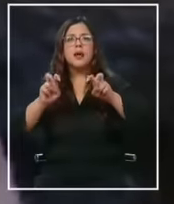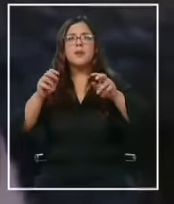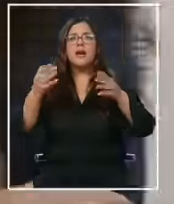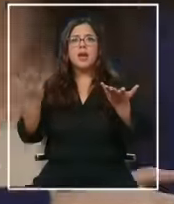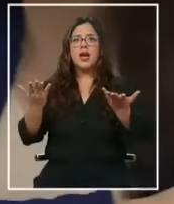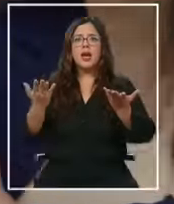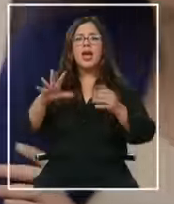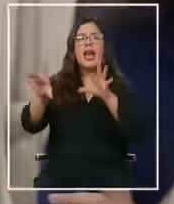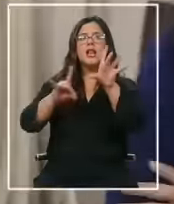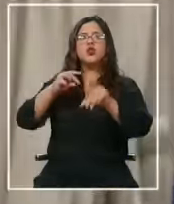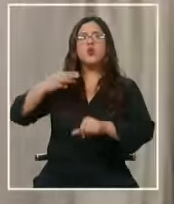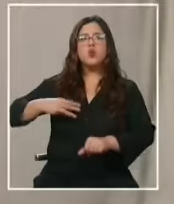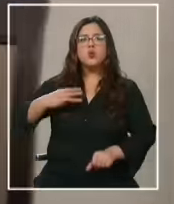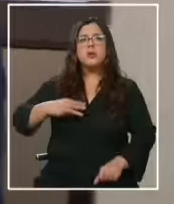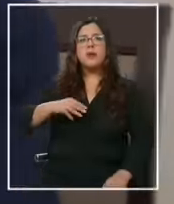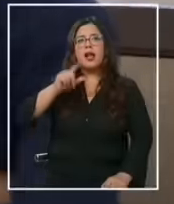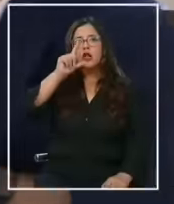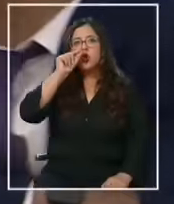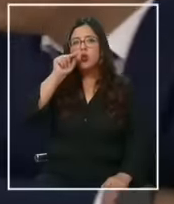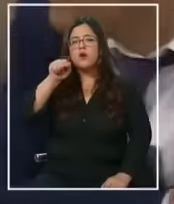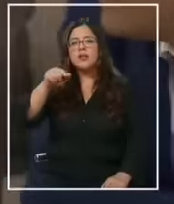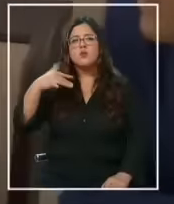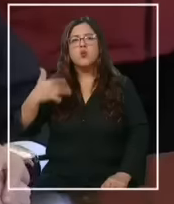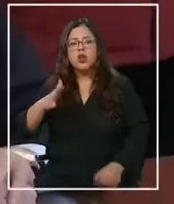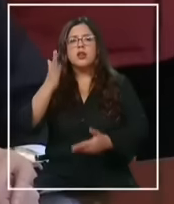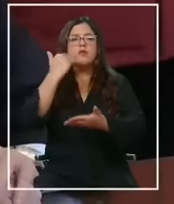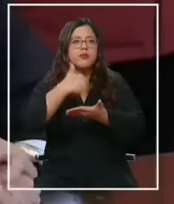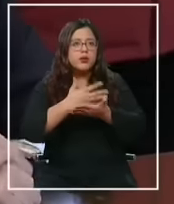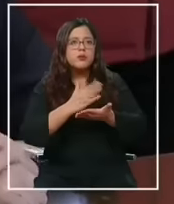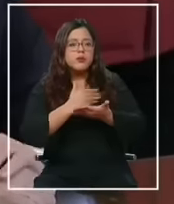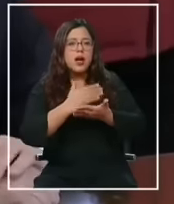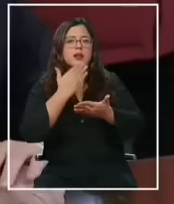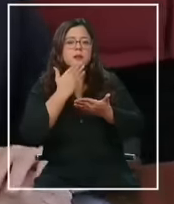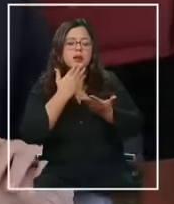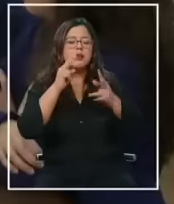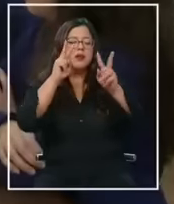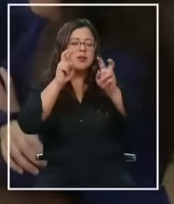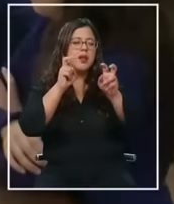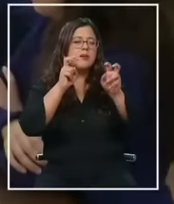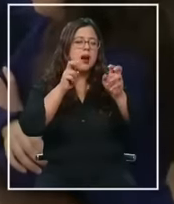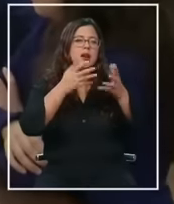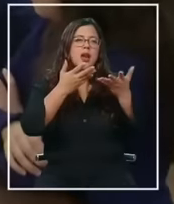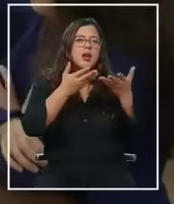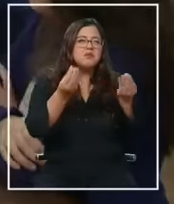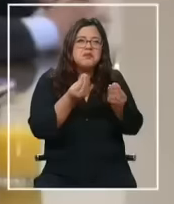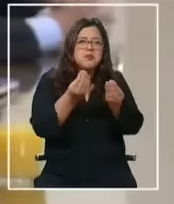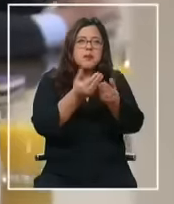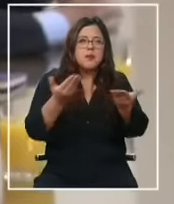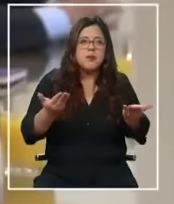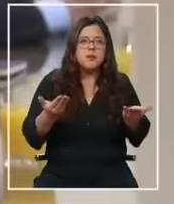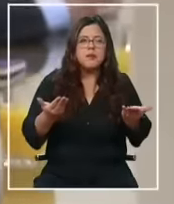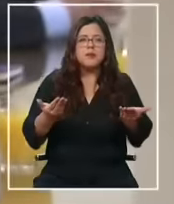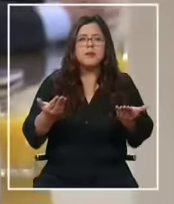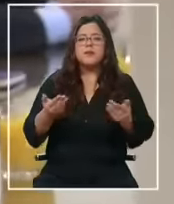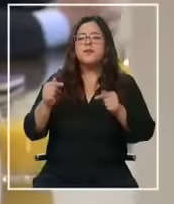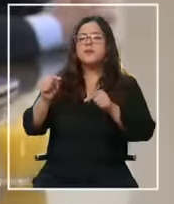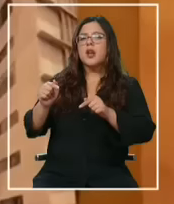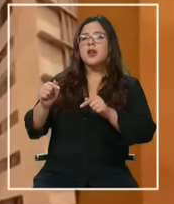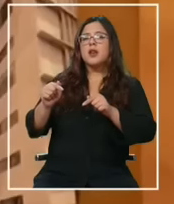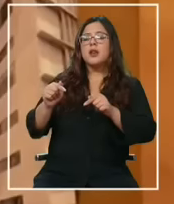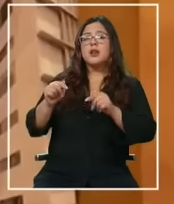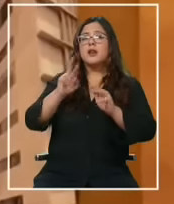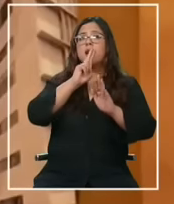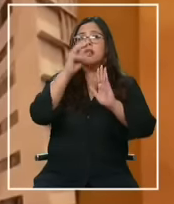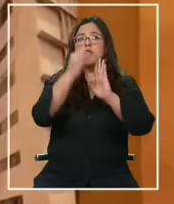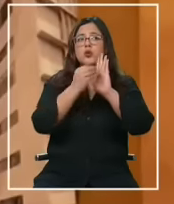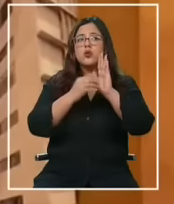octubre, resultado clave para desarrollar estrategias y configurar el mapa político presidencial. Ciudadanía Independiente, un poco los resultados de las